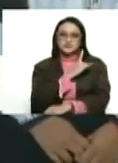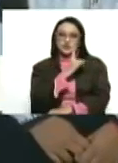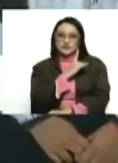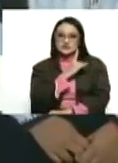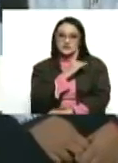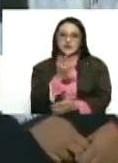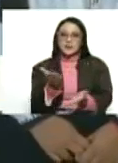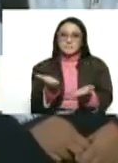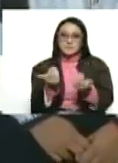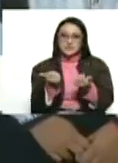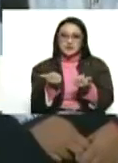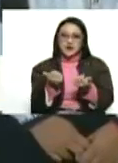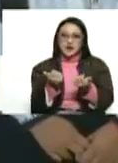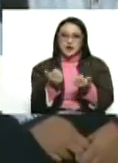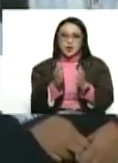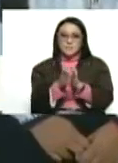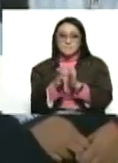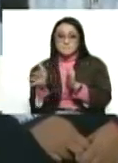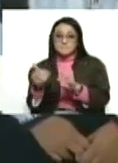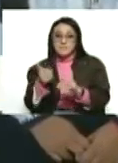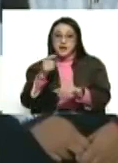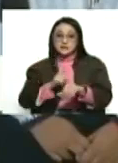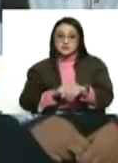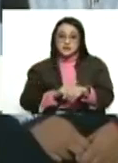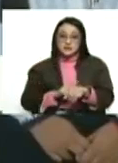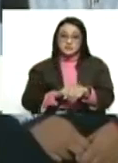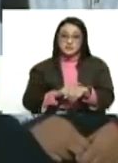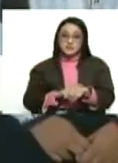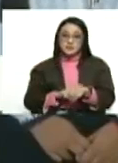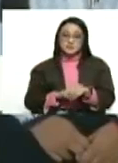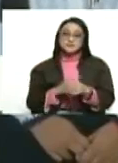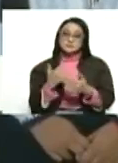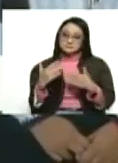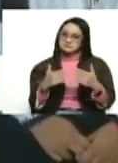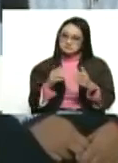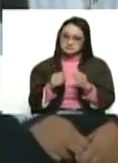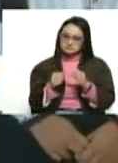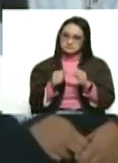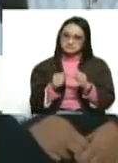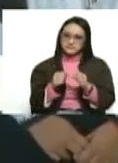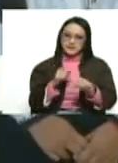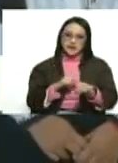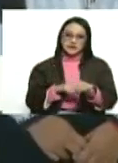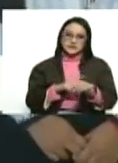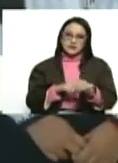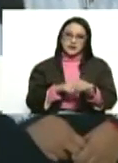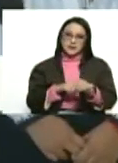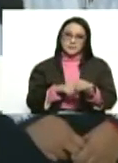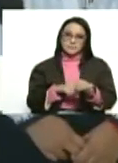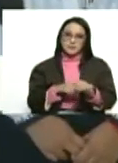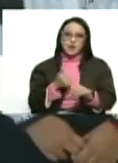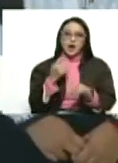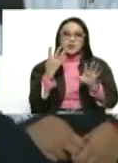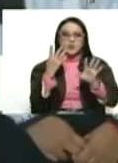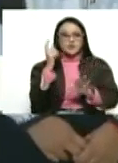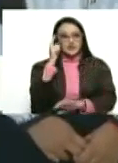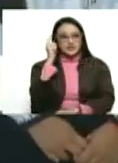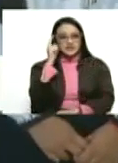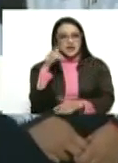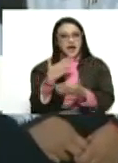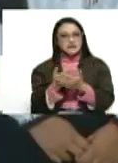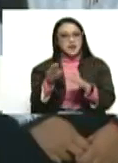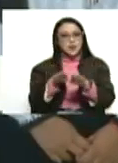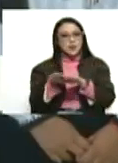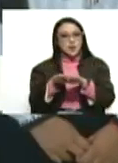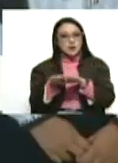solicitaron esta prórroga bueno que avancen el tiempo tenemos nueve días hasta el día